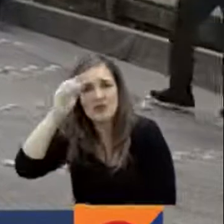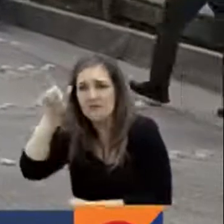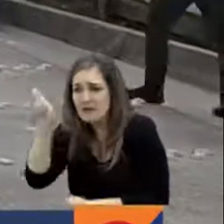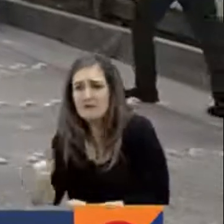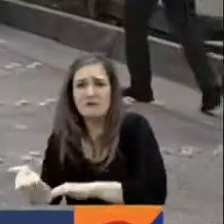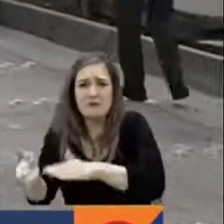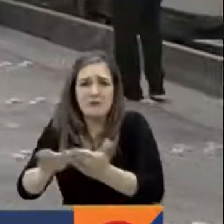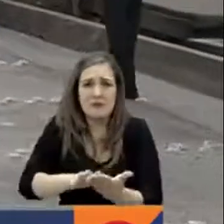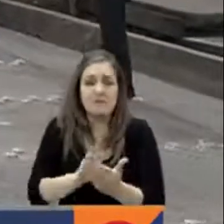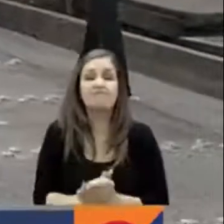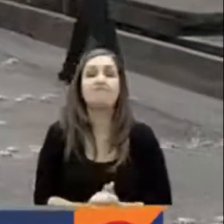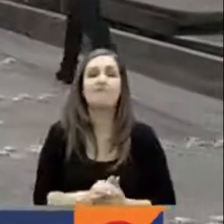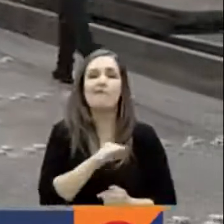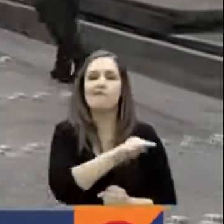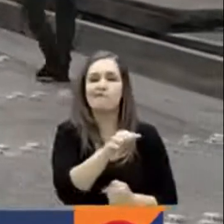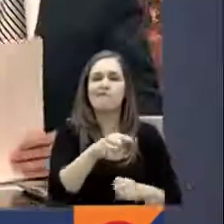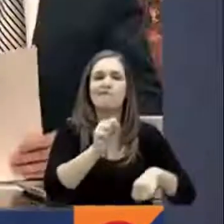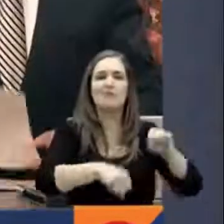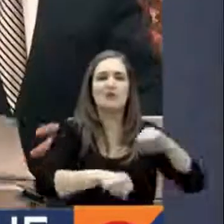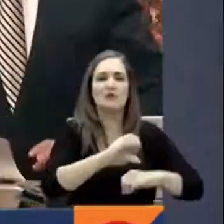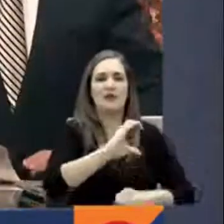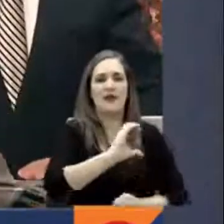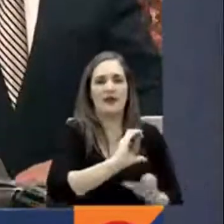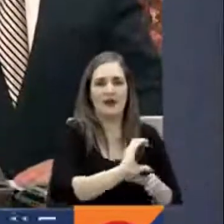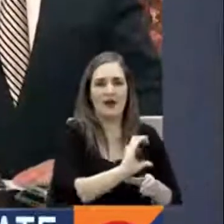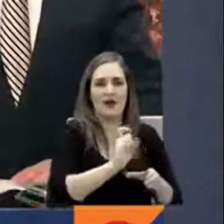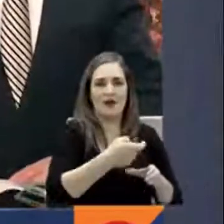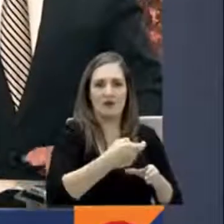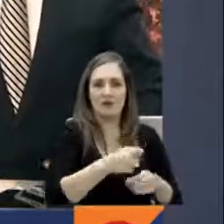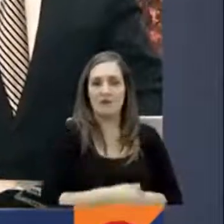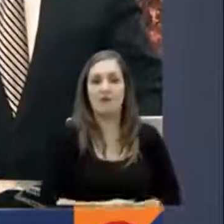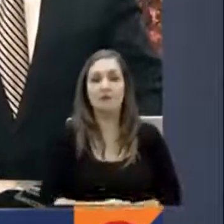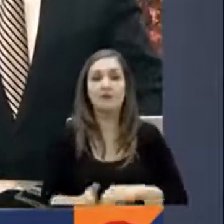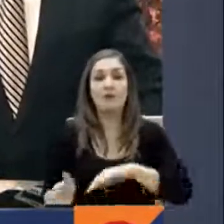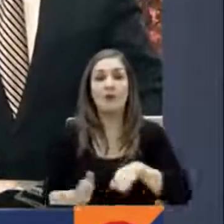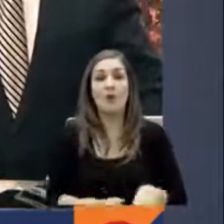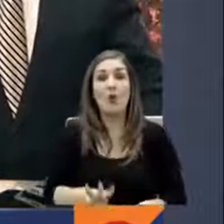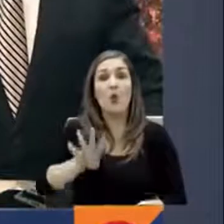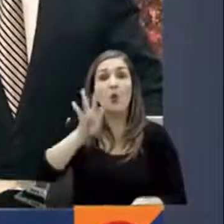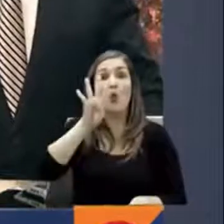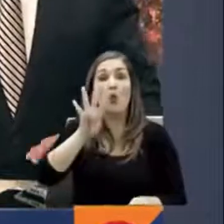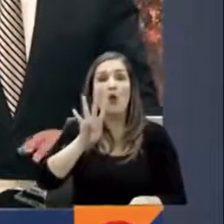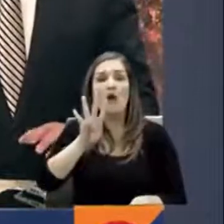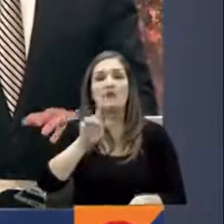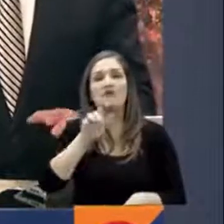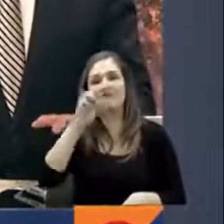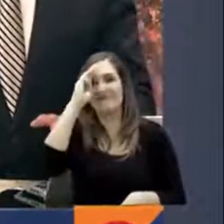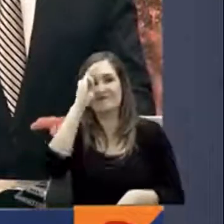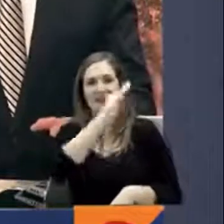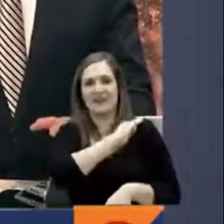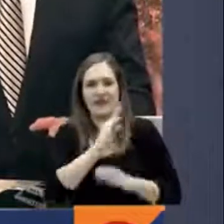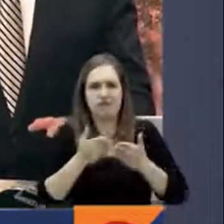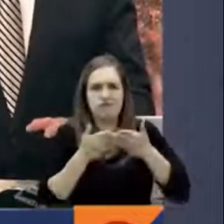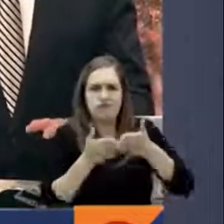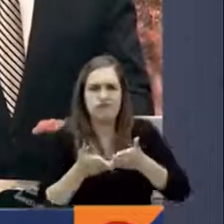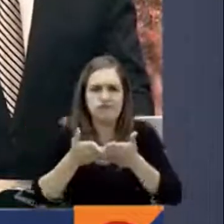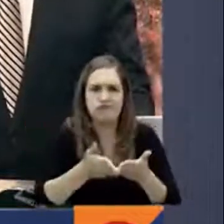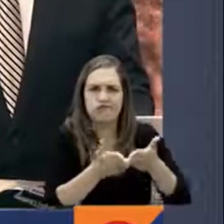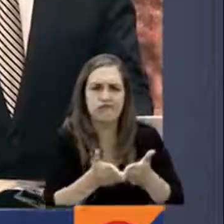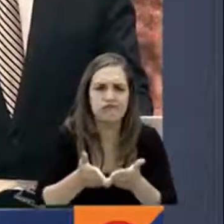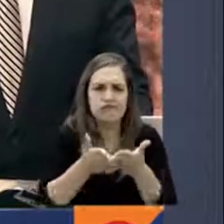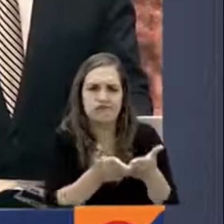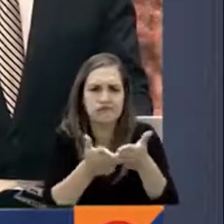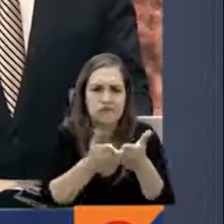la zona tiene injerencia el Clan del Golfo. 4 infantes de Marina resultaron heridos en Buenaventura luego de una serie de combates contra